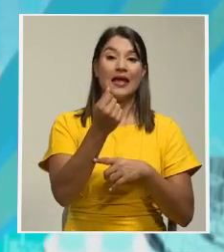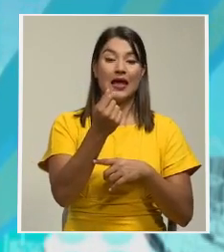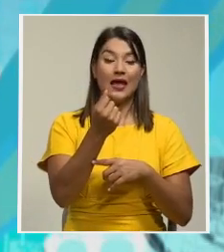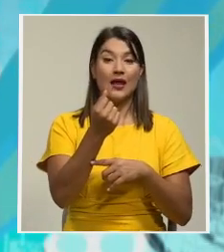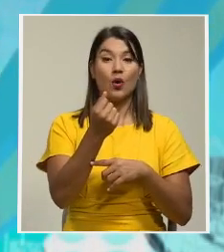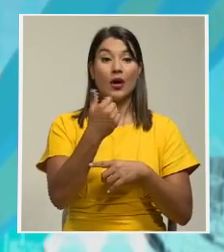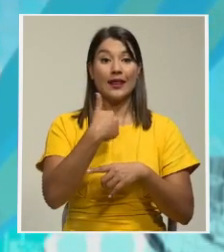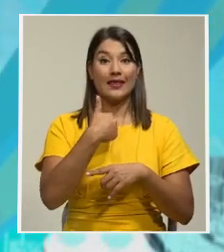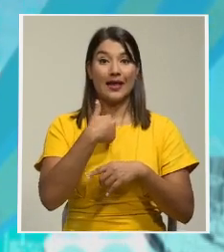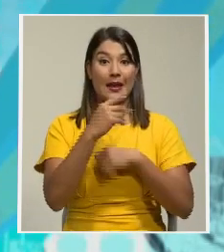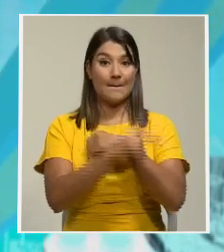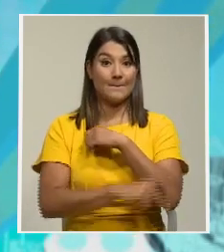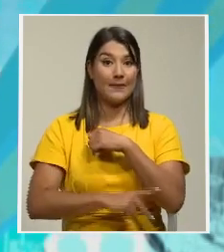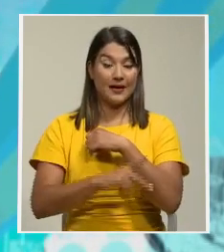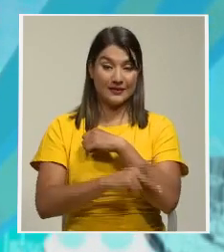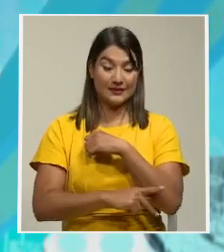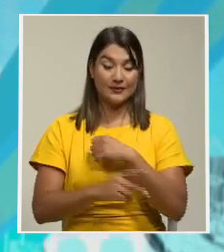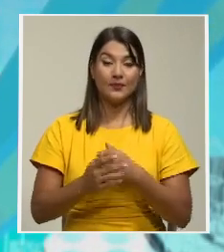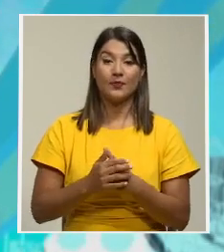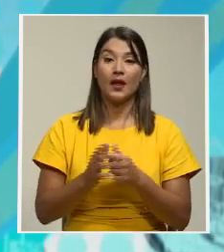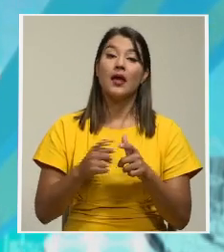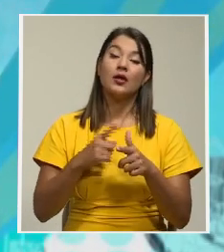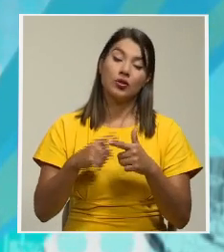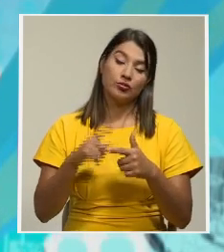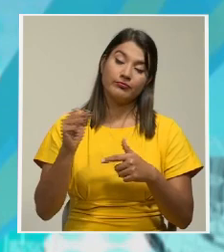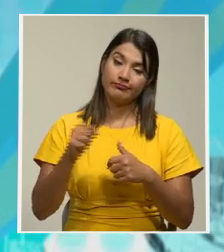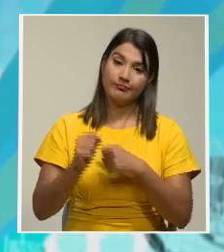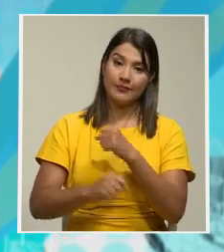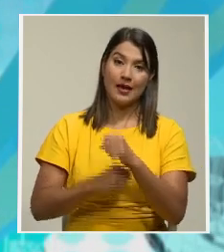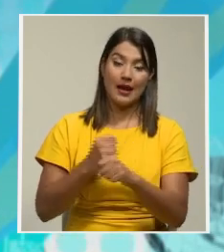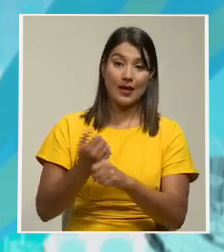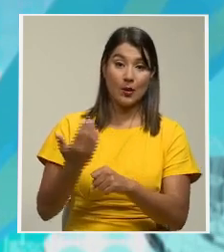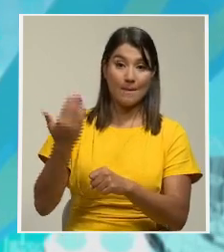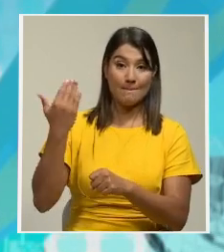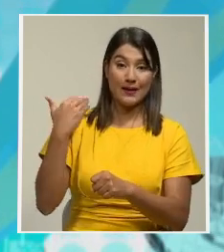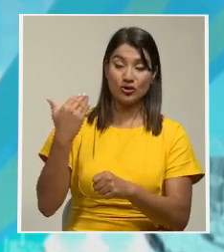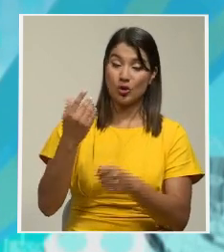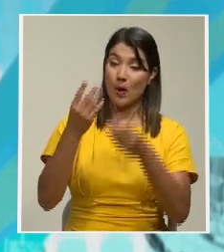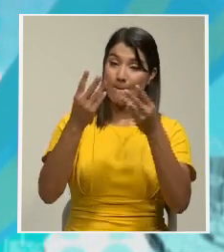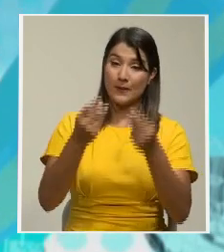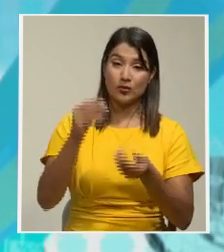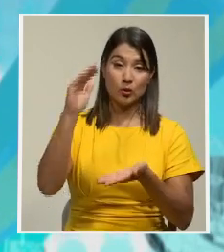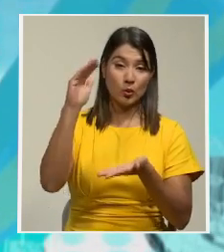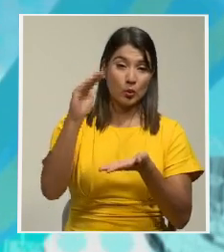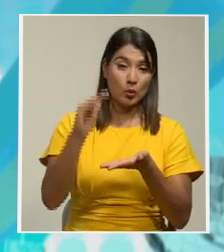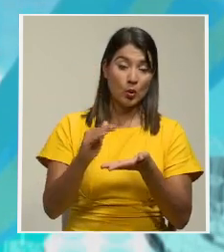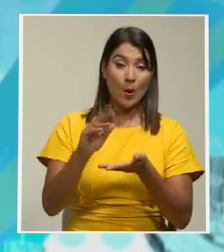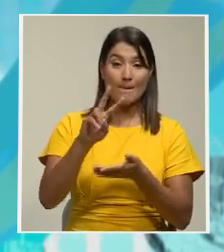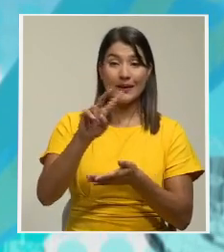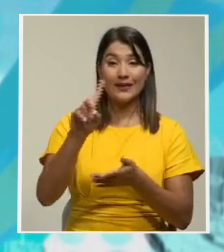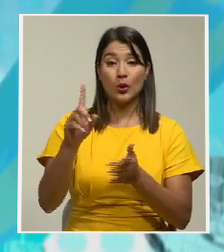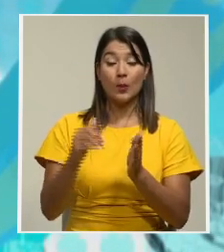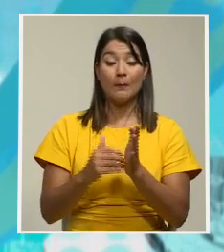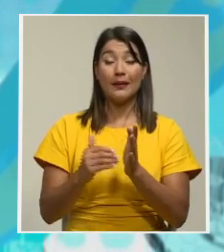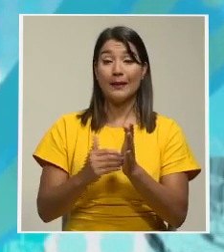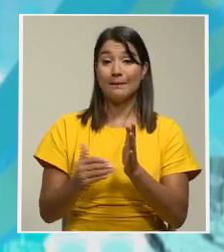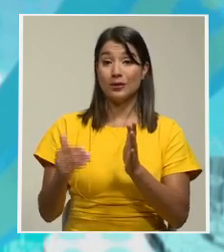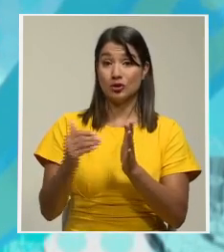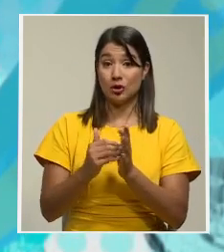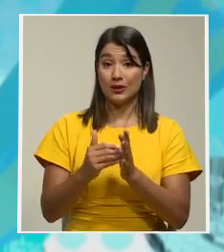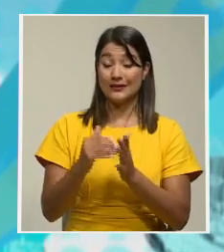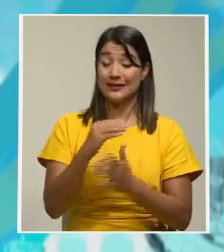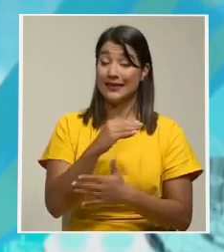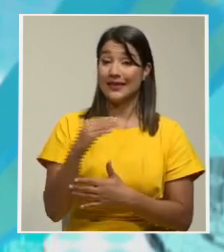el país en ese momento. Efectivamente, el año pasado, pues, hubieron recortes de más de 21.000 millones en esta partida,